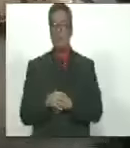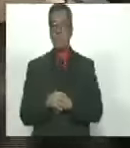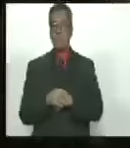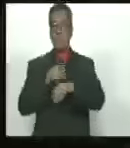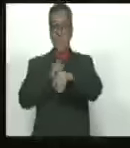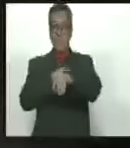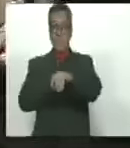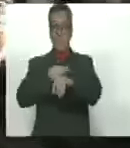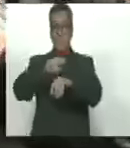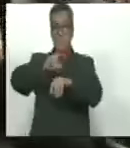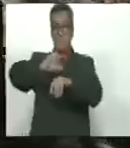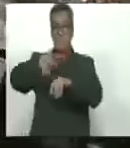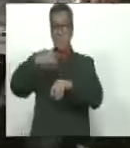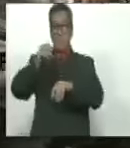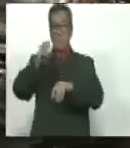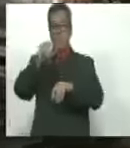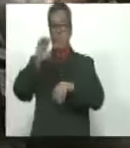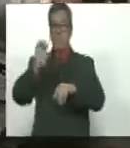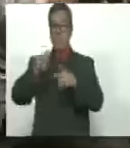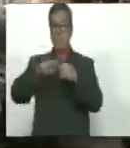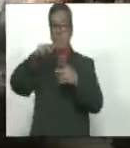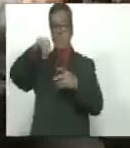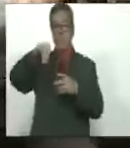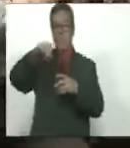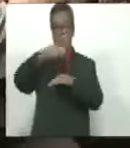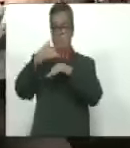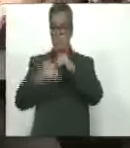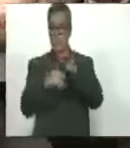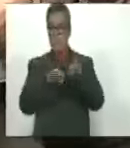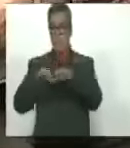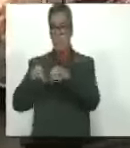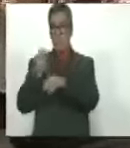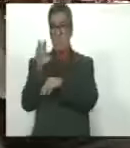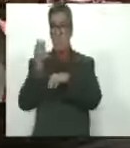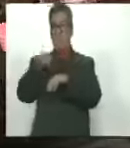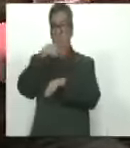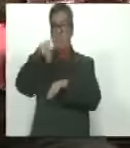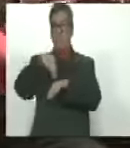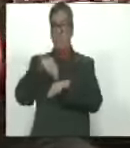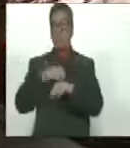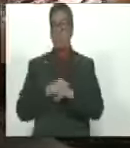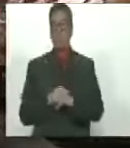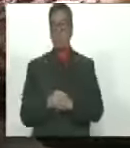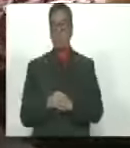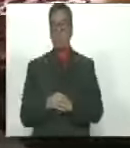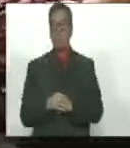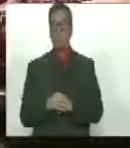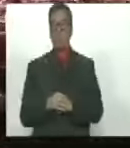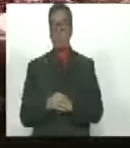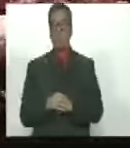El doctor Jorge José Omar Molina, subsecretario de la Asamblea Nacional.